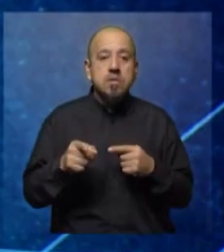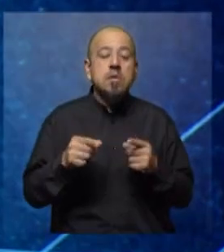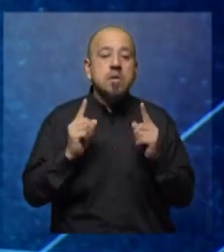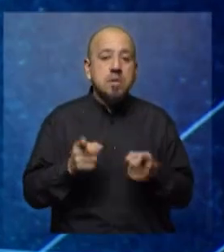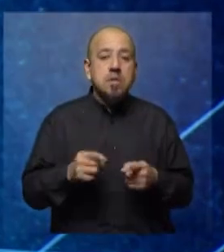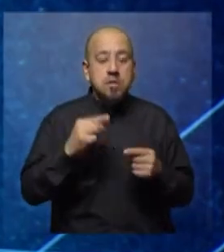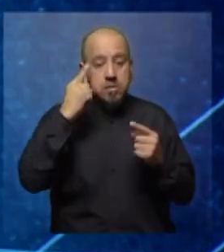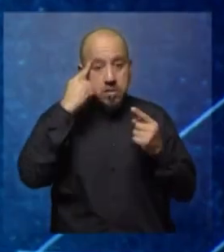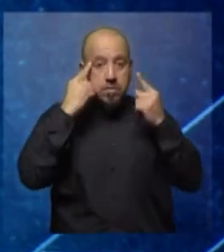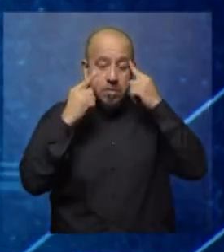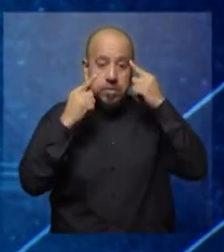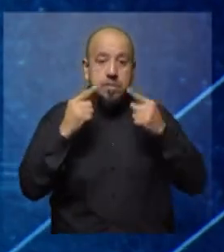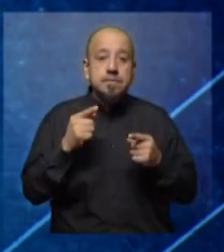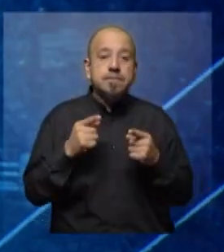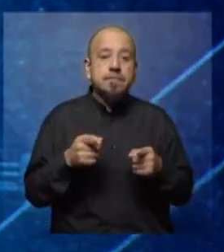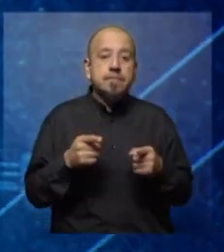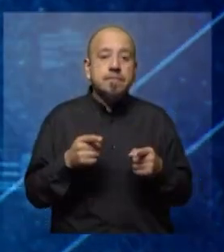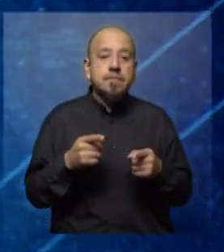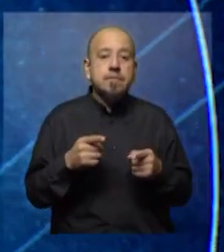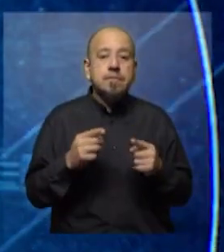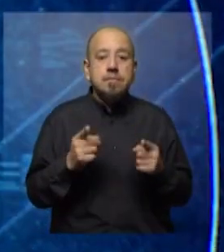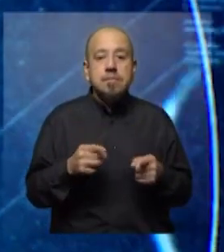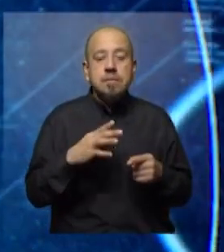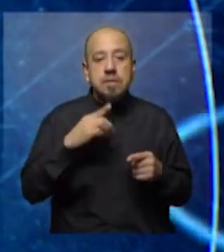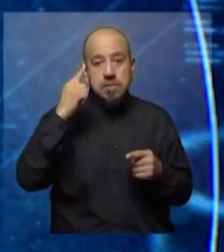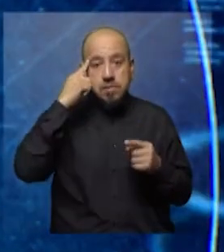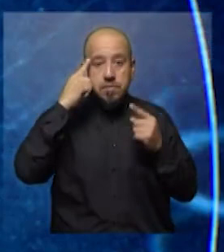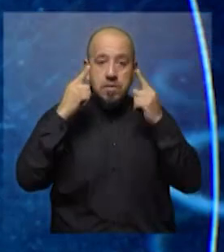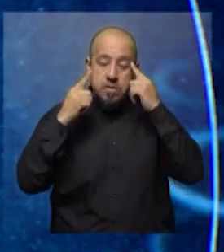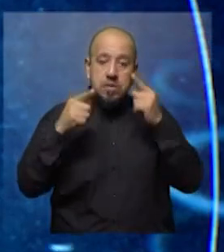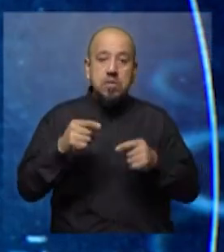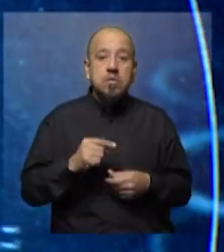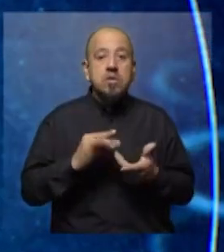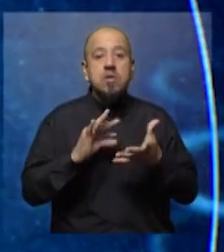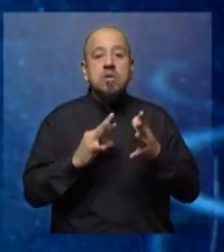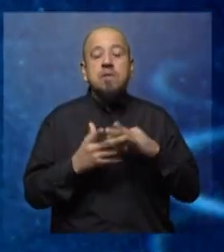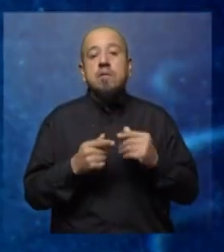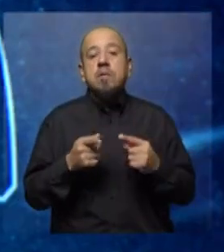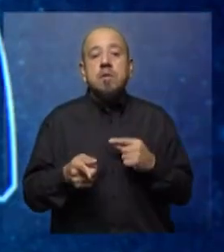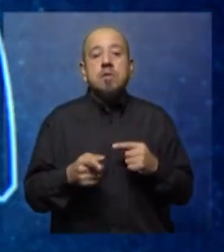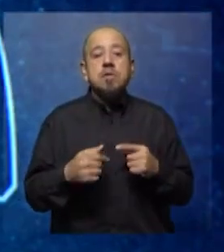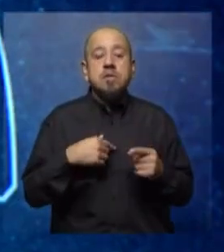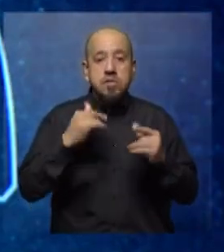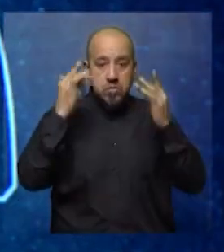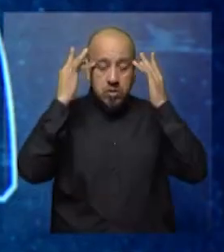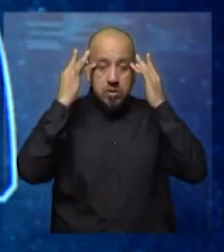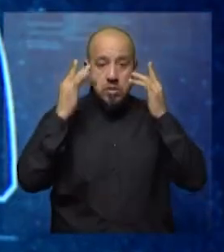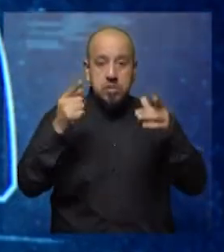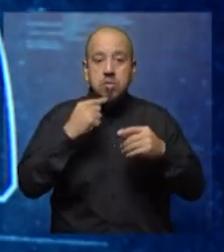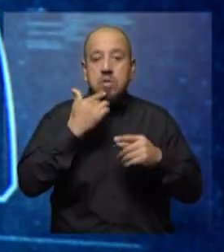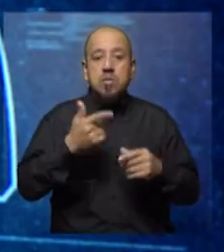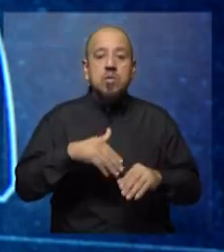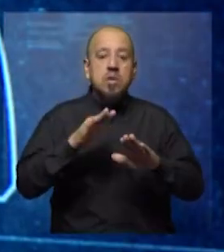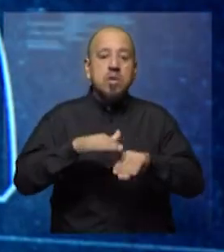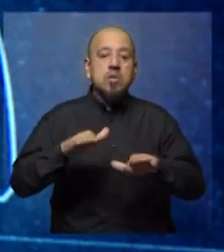de reflexionar además de pensar en cuál era el mejor modo de de educar por ejemplo a los niños